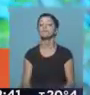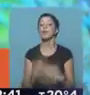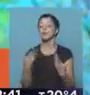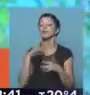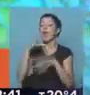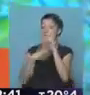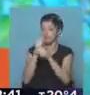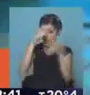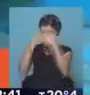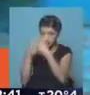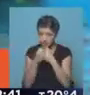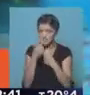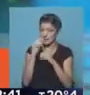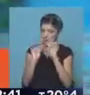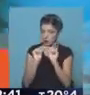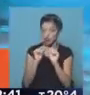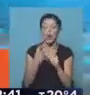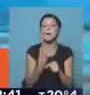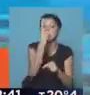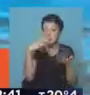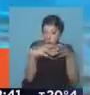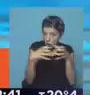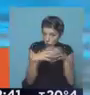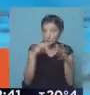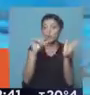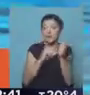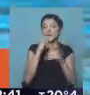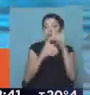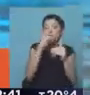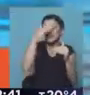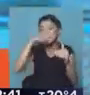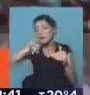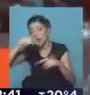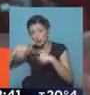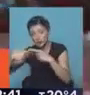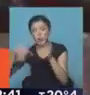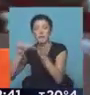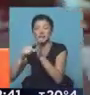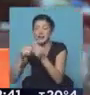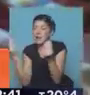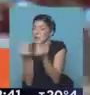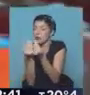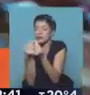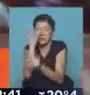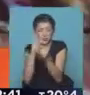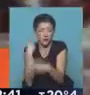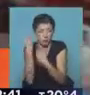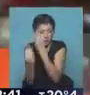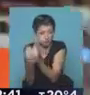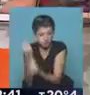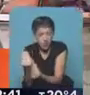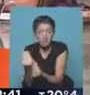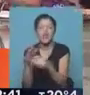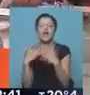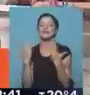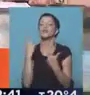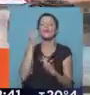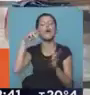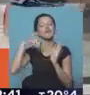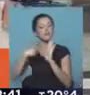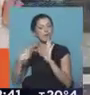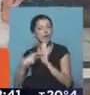Empiezan por los países desarrollados y continúan por países hiperpoblados, como es el caso de China y la India. ¿Cuál es el impacto económico de esto, Raúl